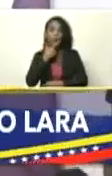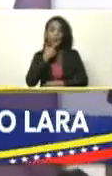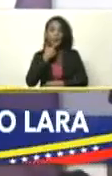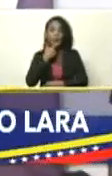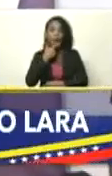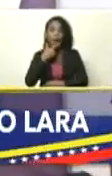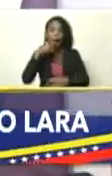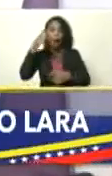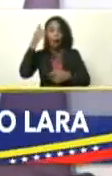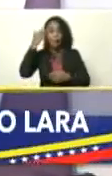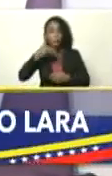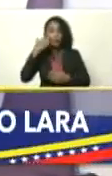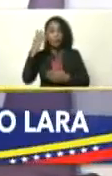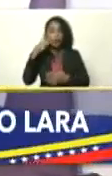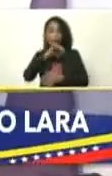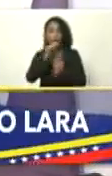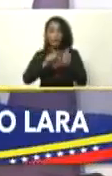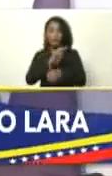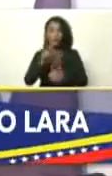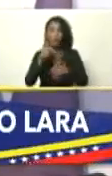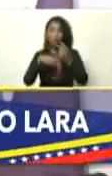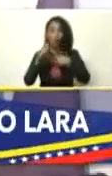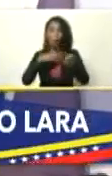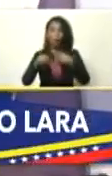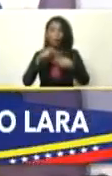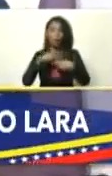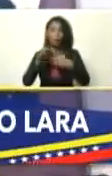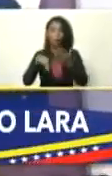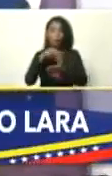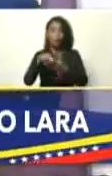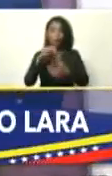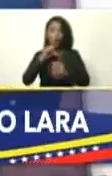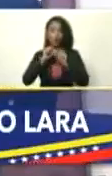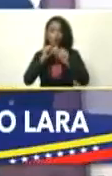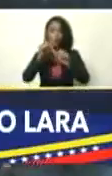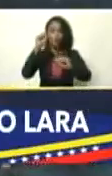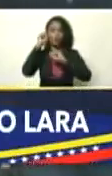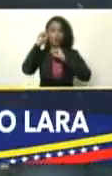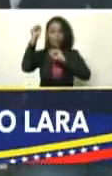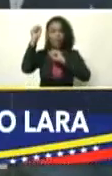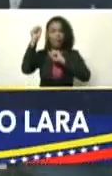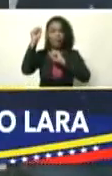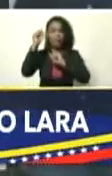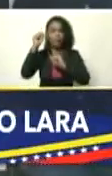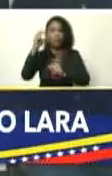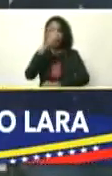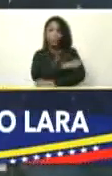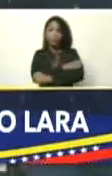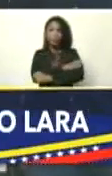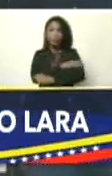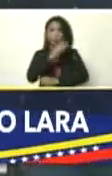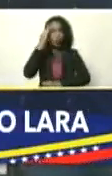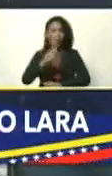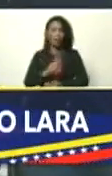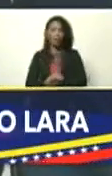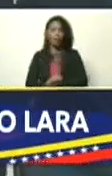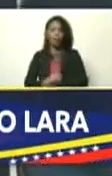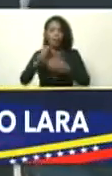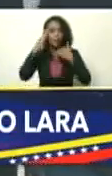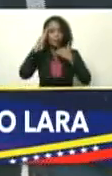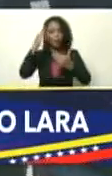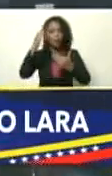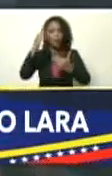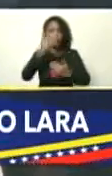viceministro de Comercio Nacional, el capitán Hurtado. Seguimos venciendo, presidente. Gracias, alcalde. Saludos,